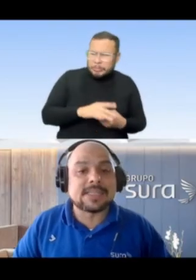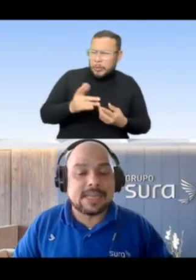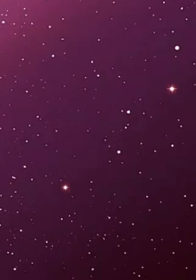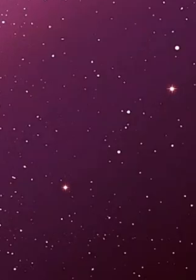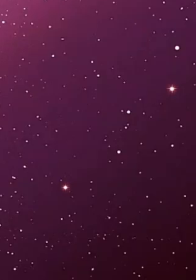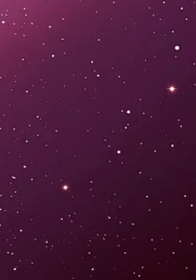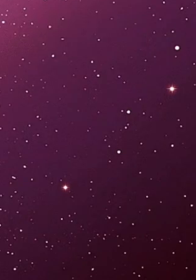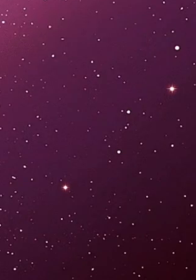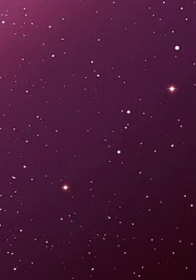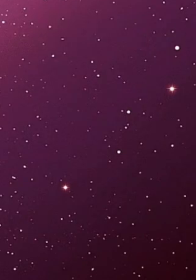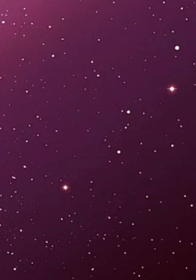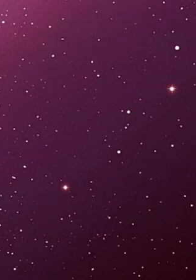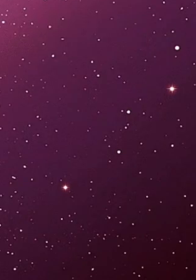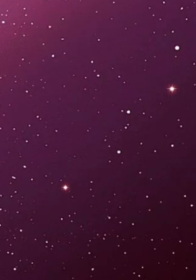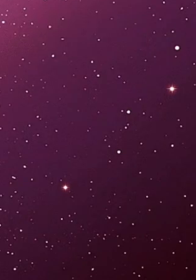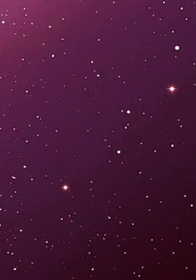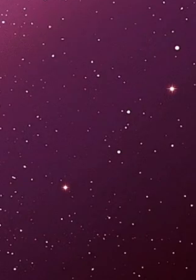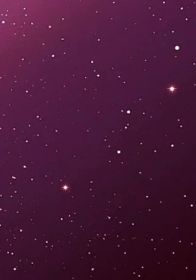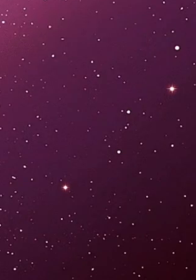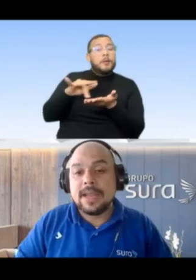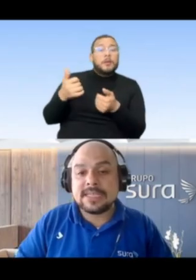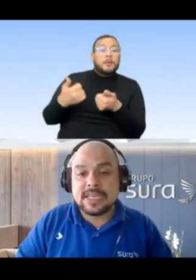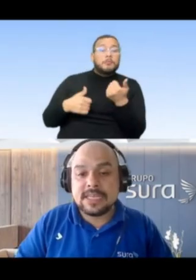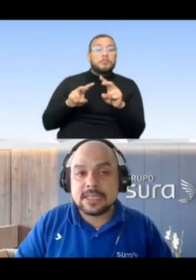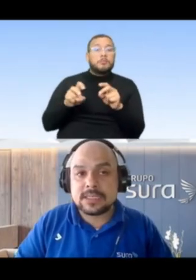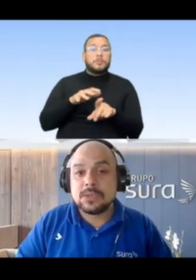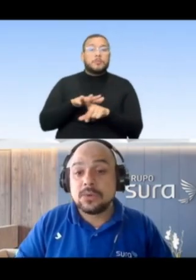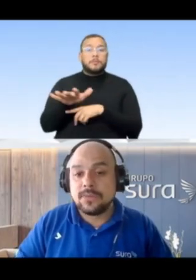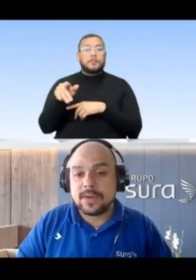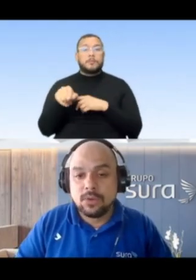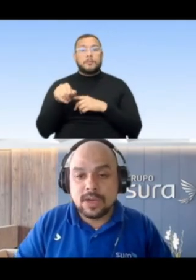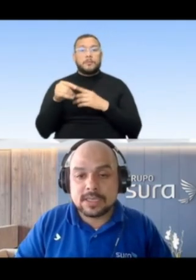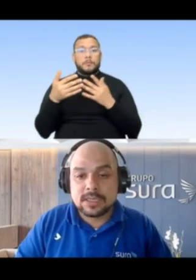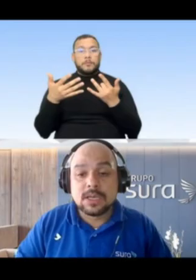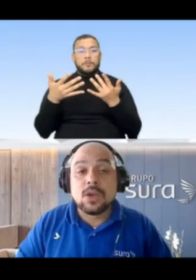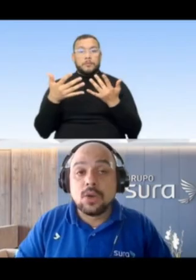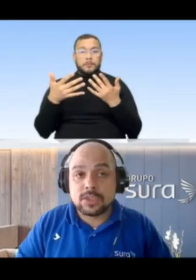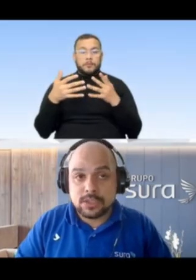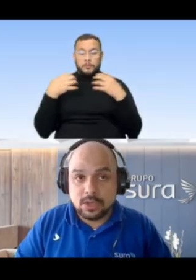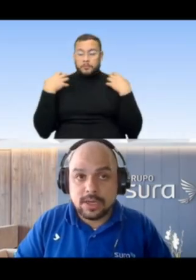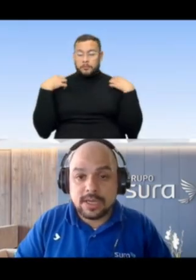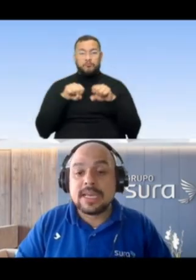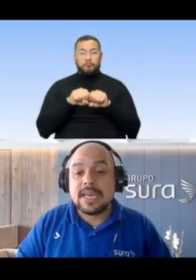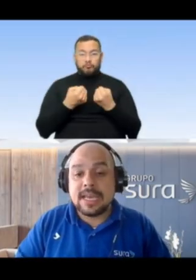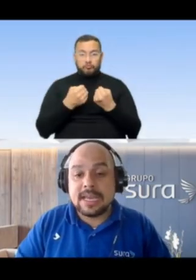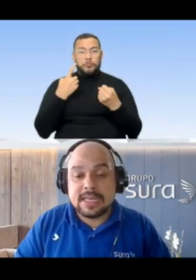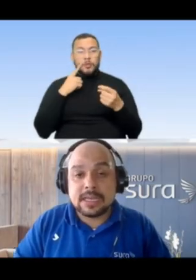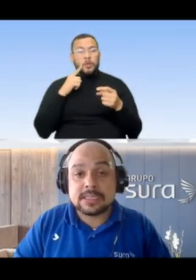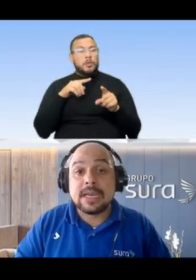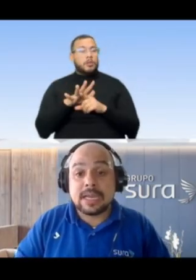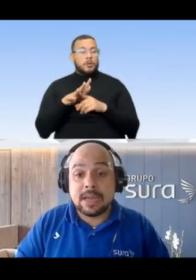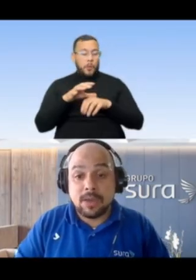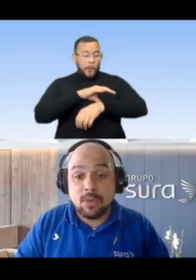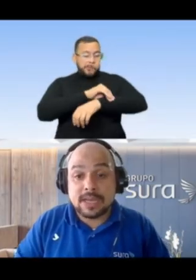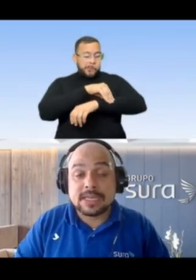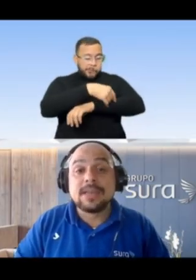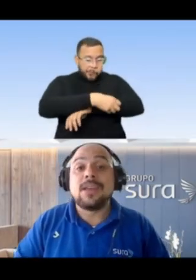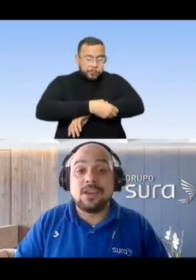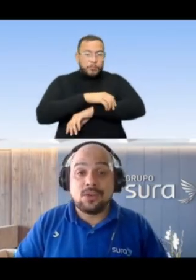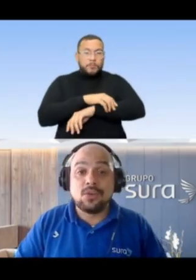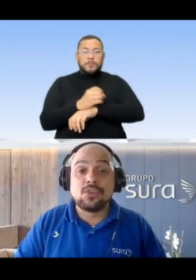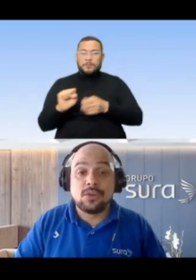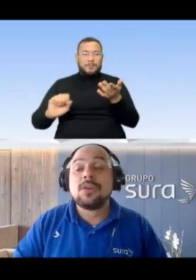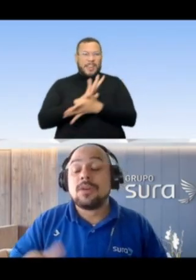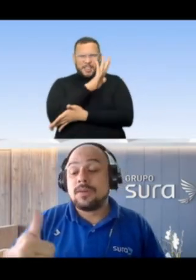producen esas emergencias traumáticas: esguinces, fracturas, luxaciones, heridas,